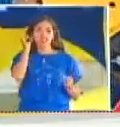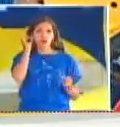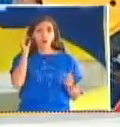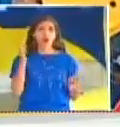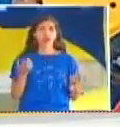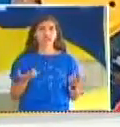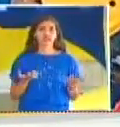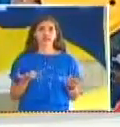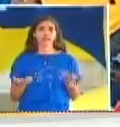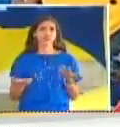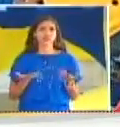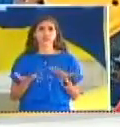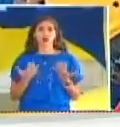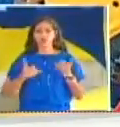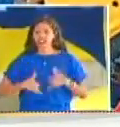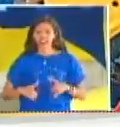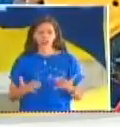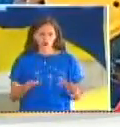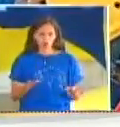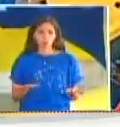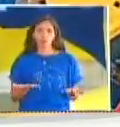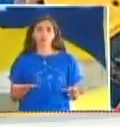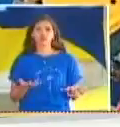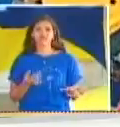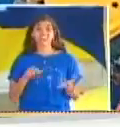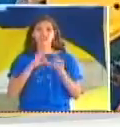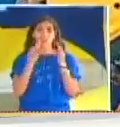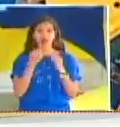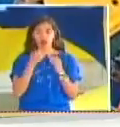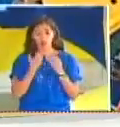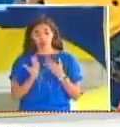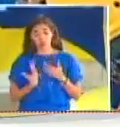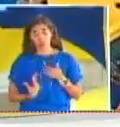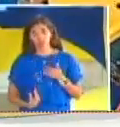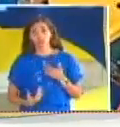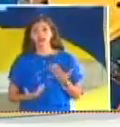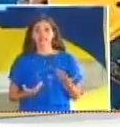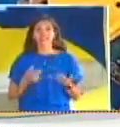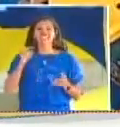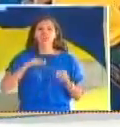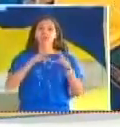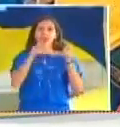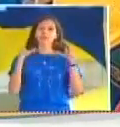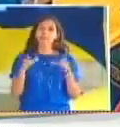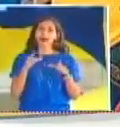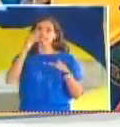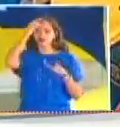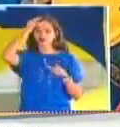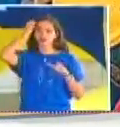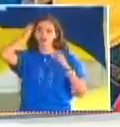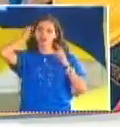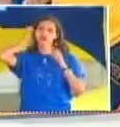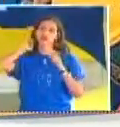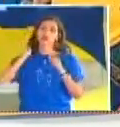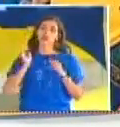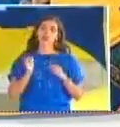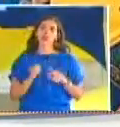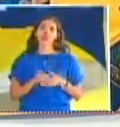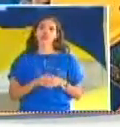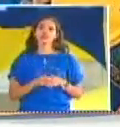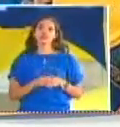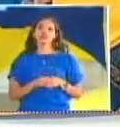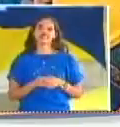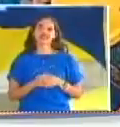ni siquiera para velar por su propia salud. Necesitamos espacios, por ejemplo, le ejemplifico esto.